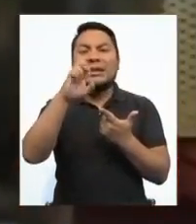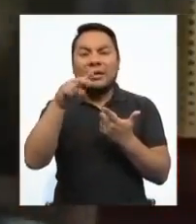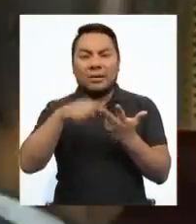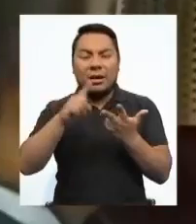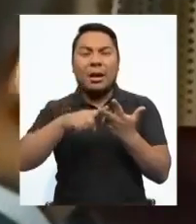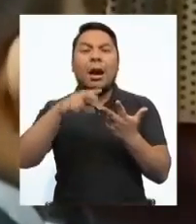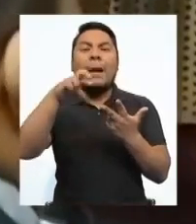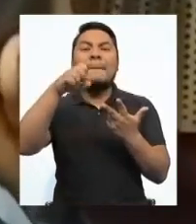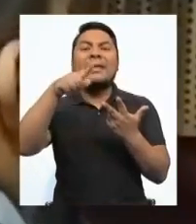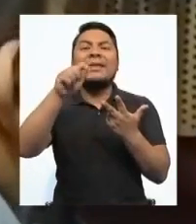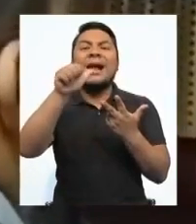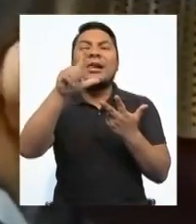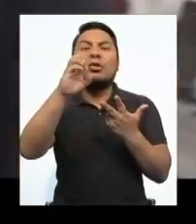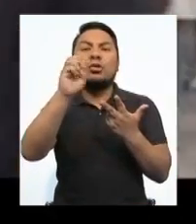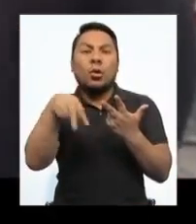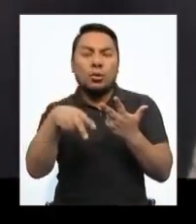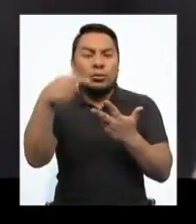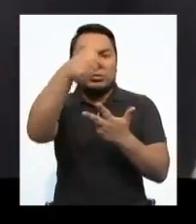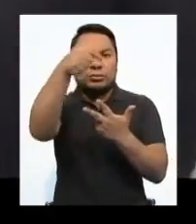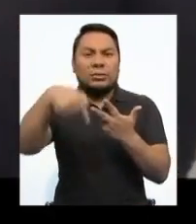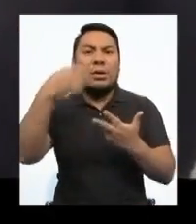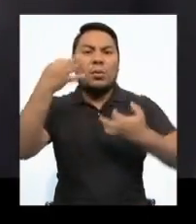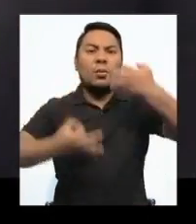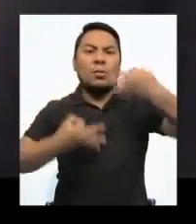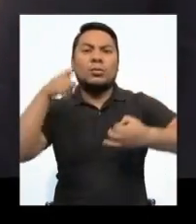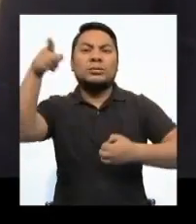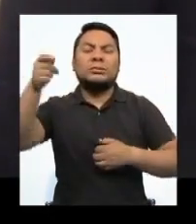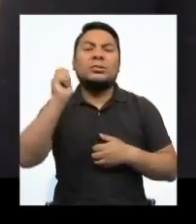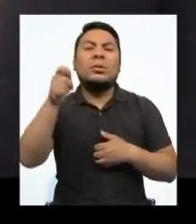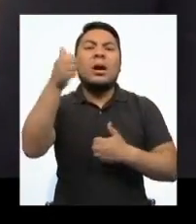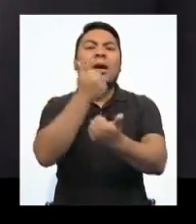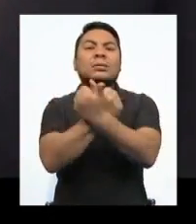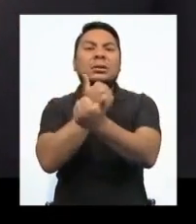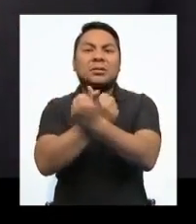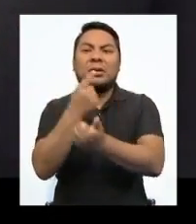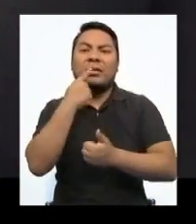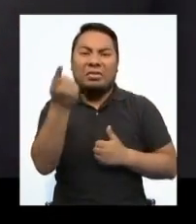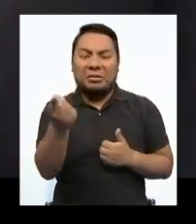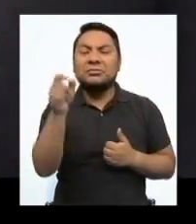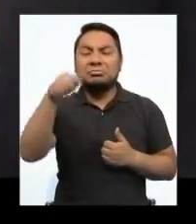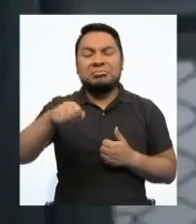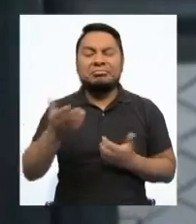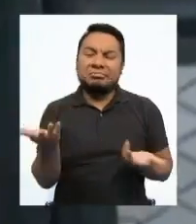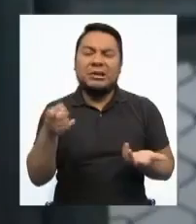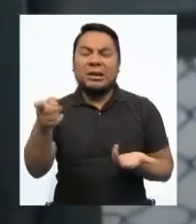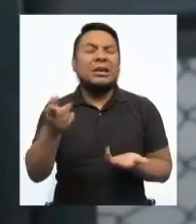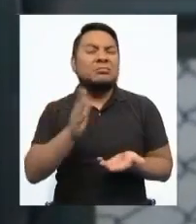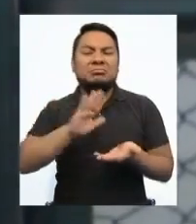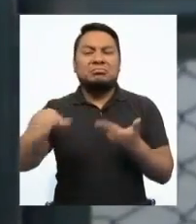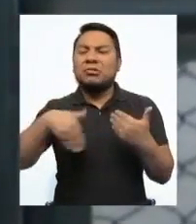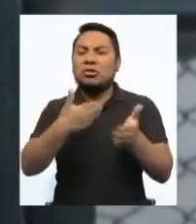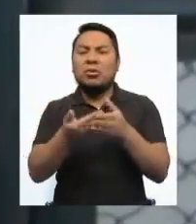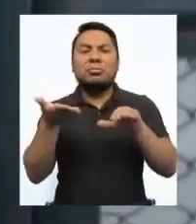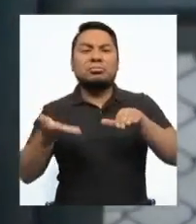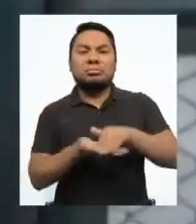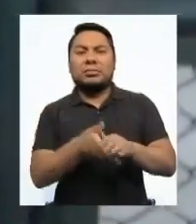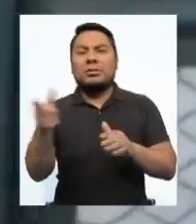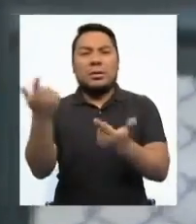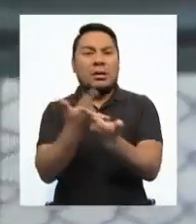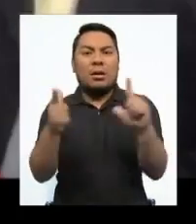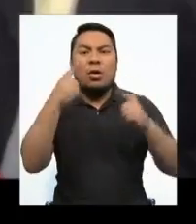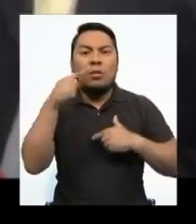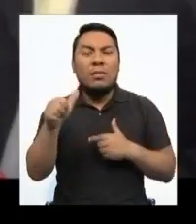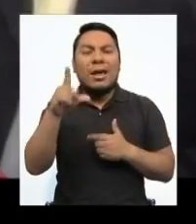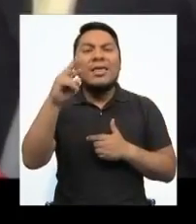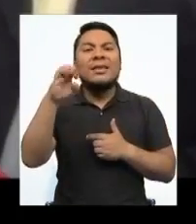y Pantaleón Segarra Guaigua, de la Sala Penal de Ayacucho, al dejar sin efecto los cargos que se le imputaban a su agresor Adriano